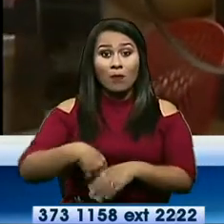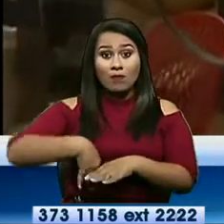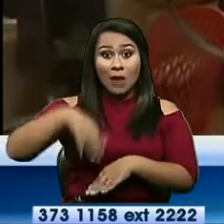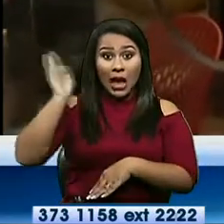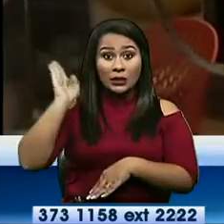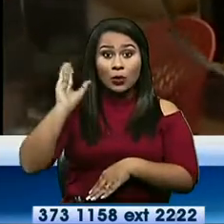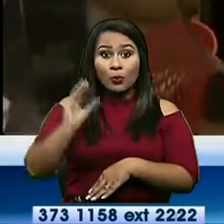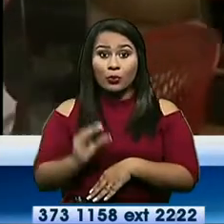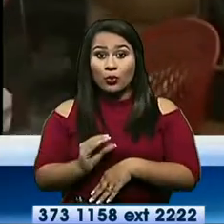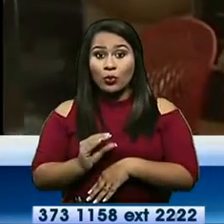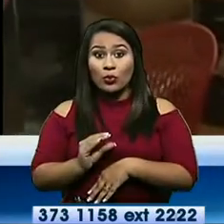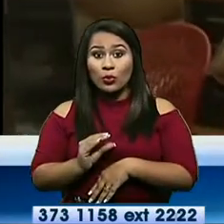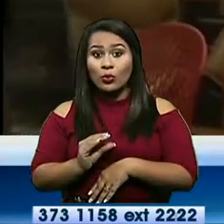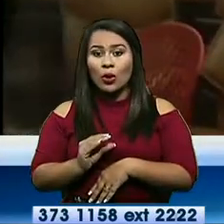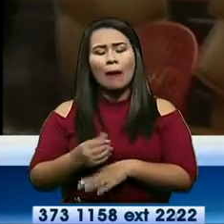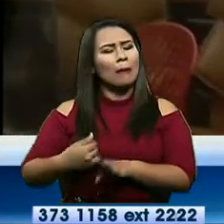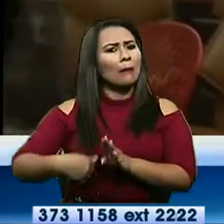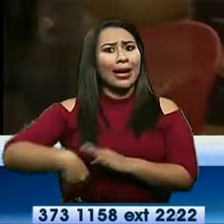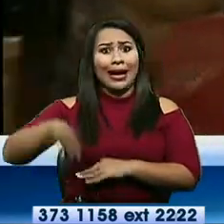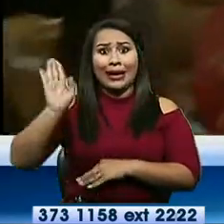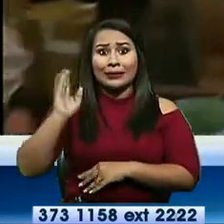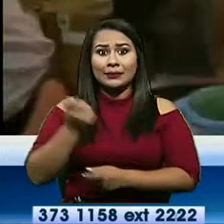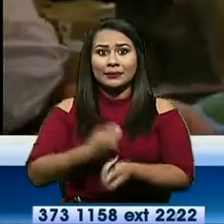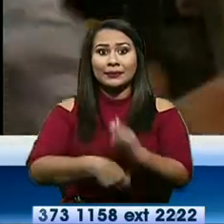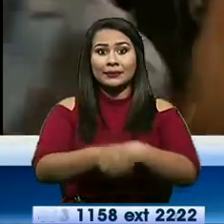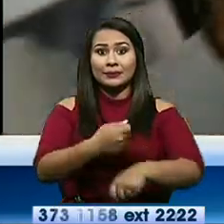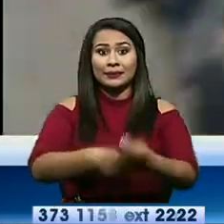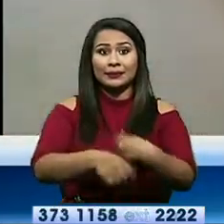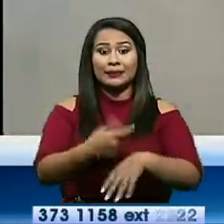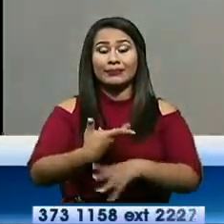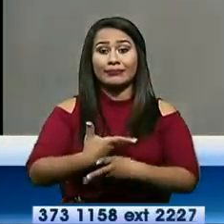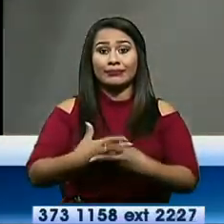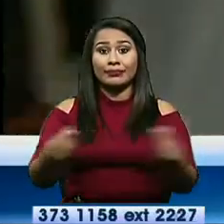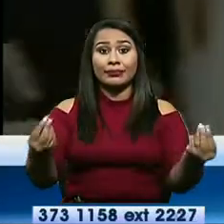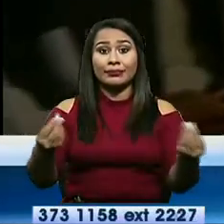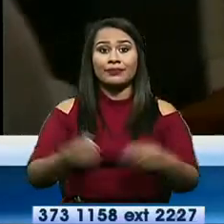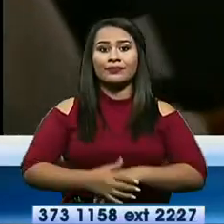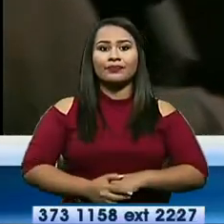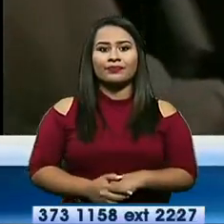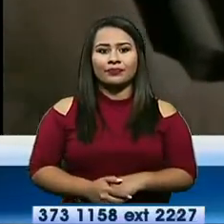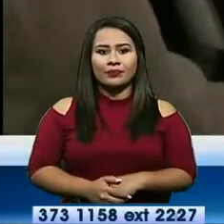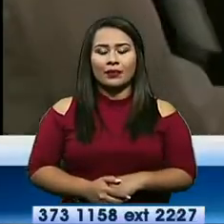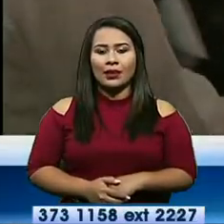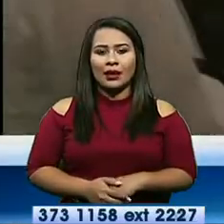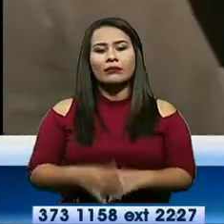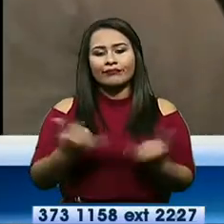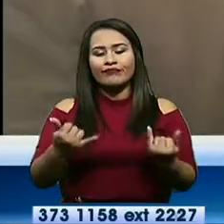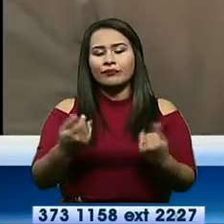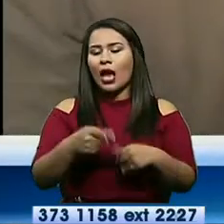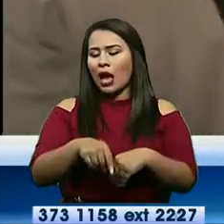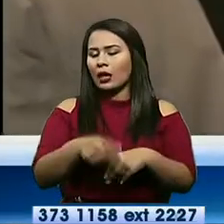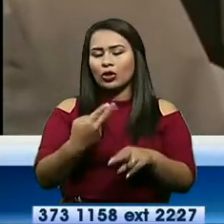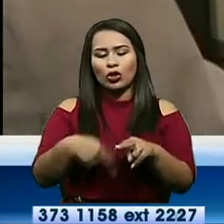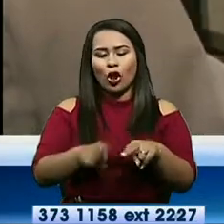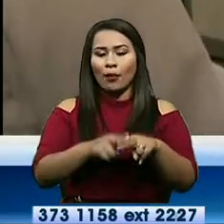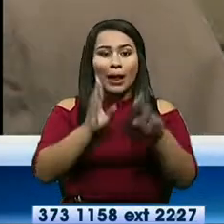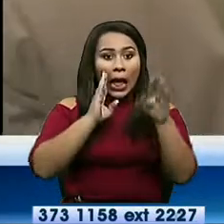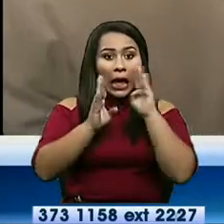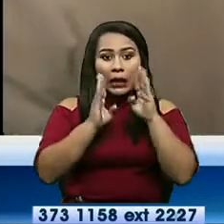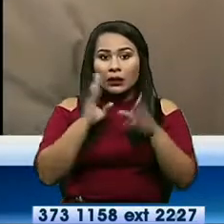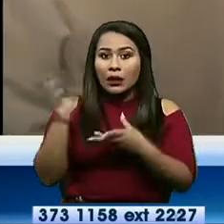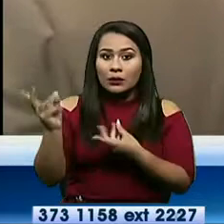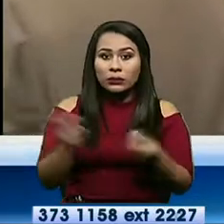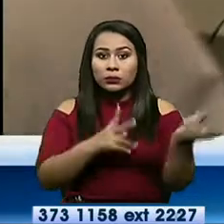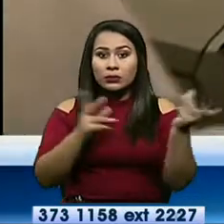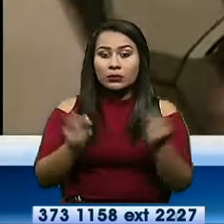normal? Más de lo normal. Correcto. Más que nada, la atención al público aquí y en las otras